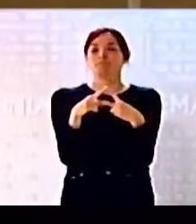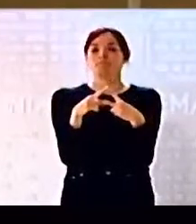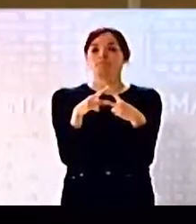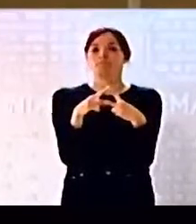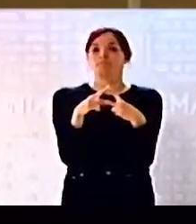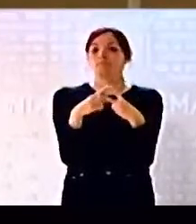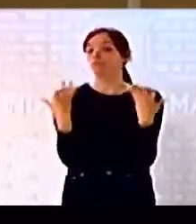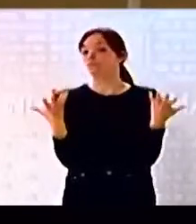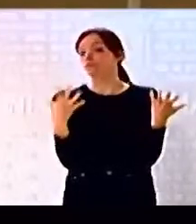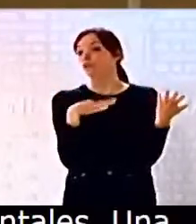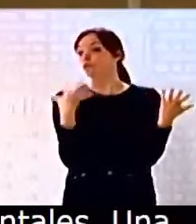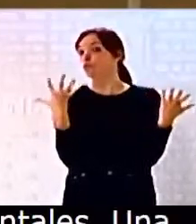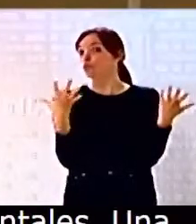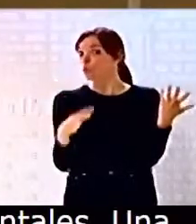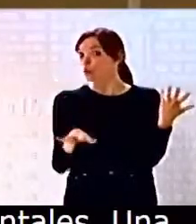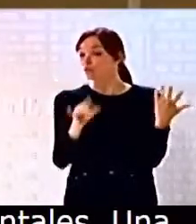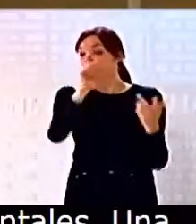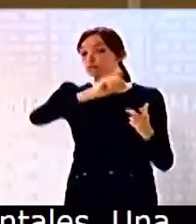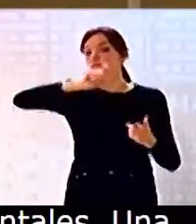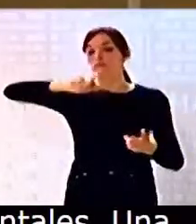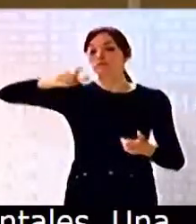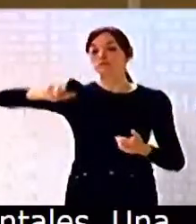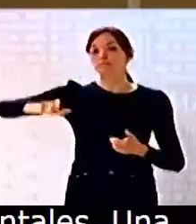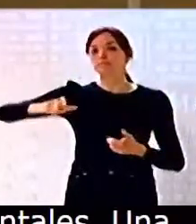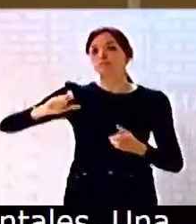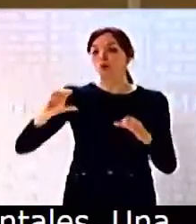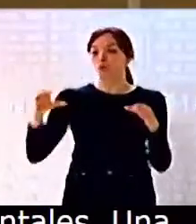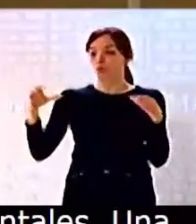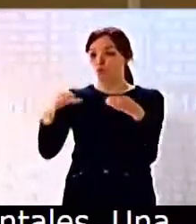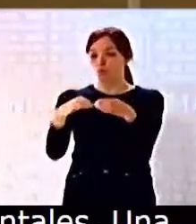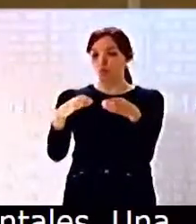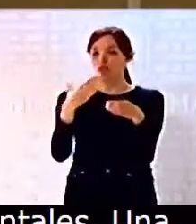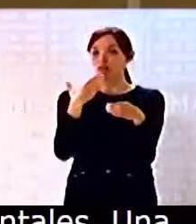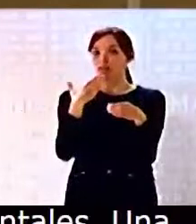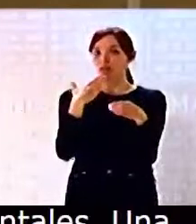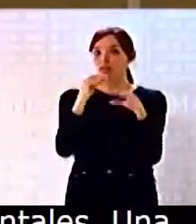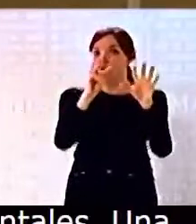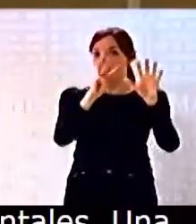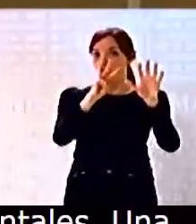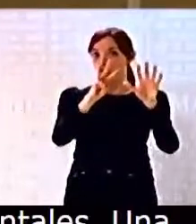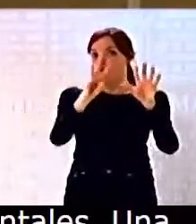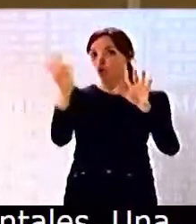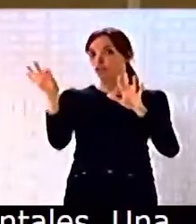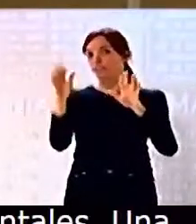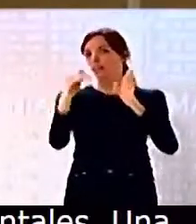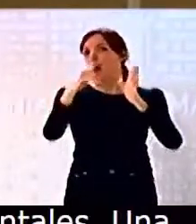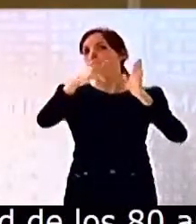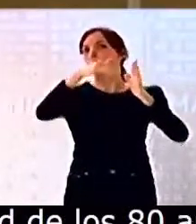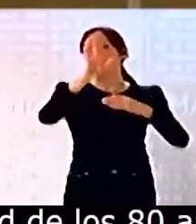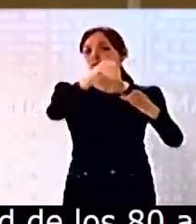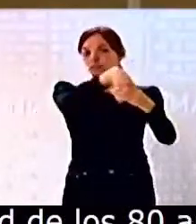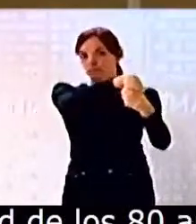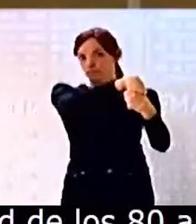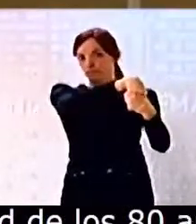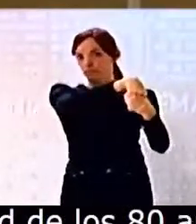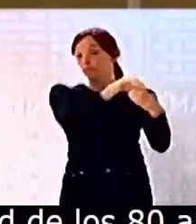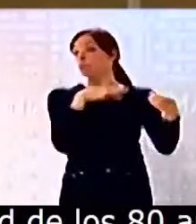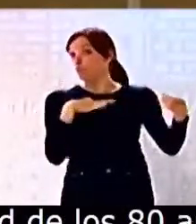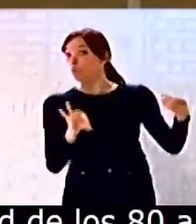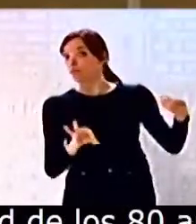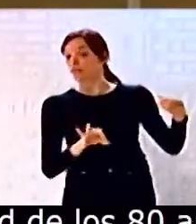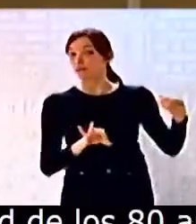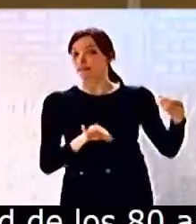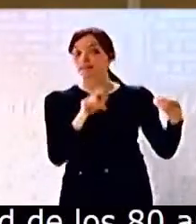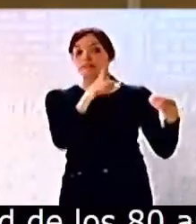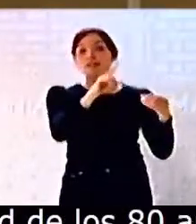puede que haya personas que estén en el grupo de edad de los 80 años o más de 80 años y que no